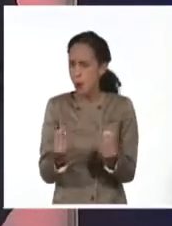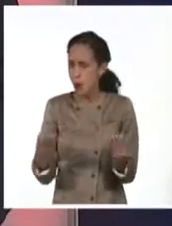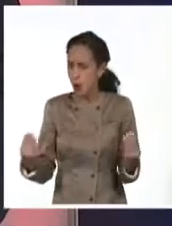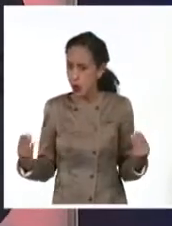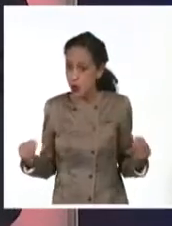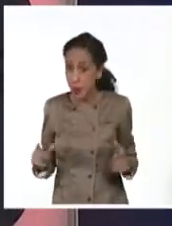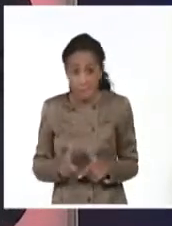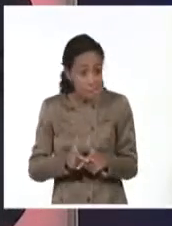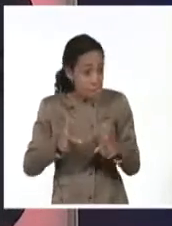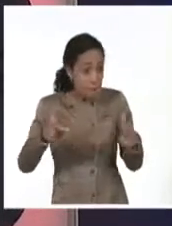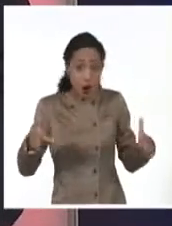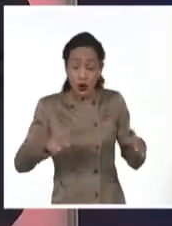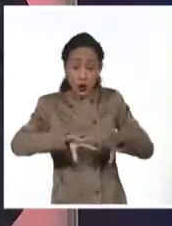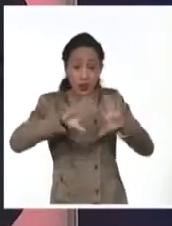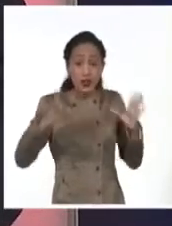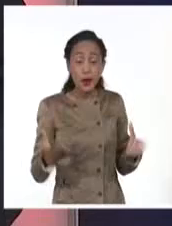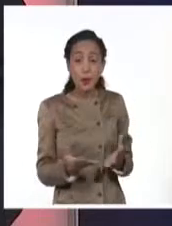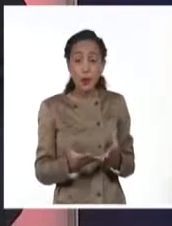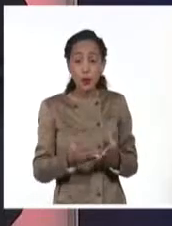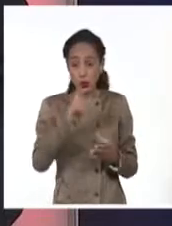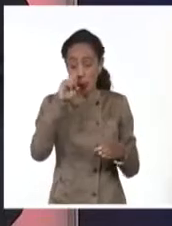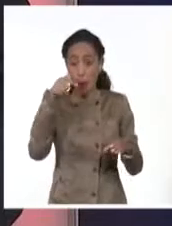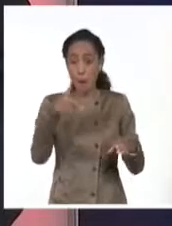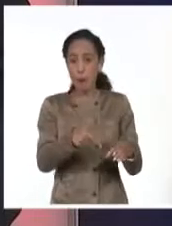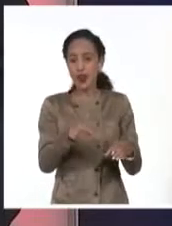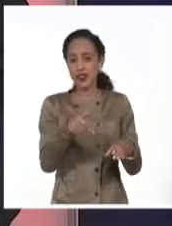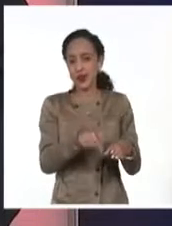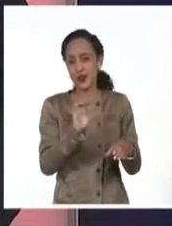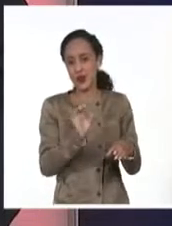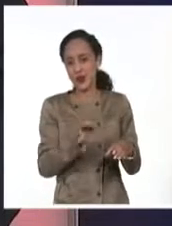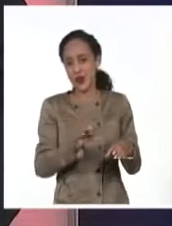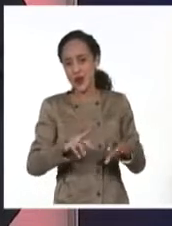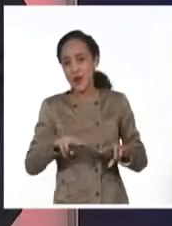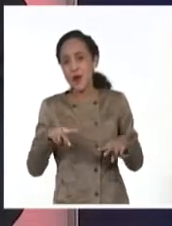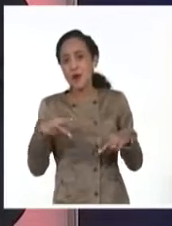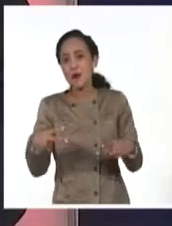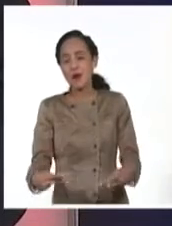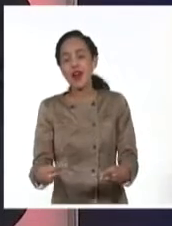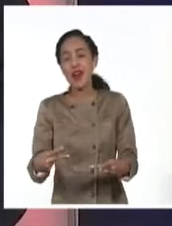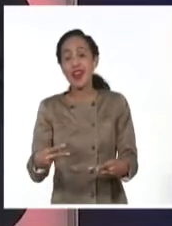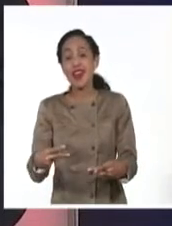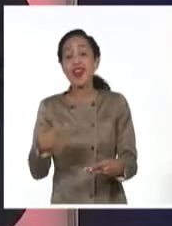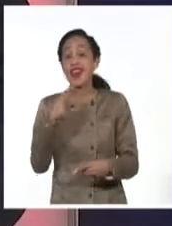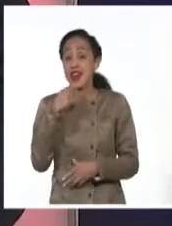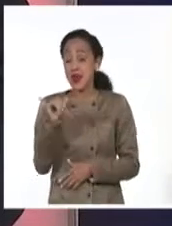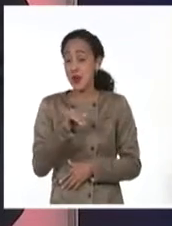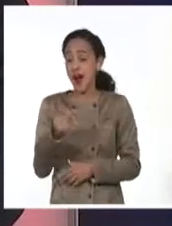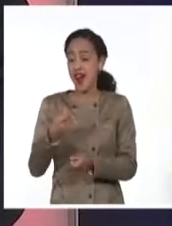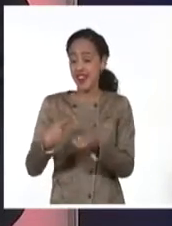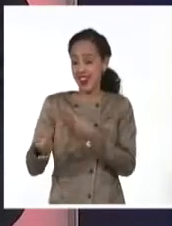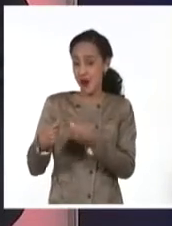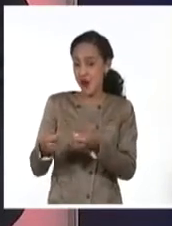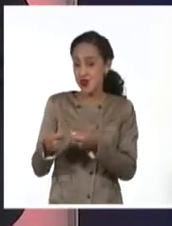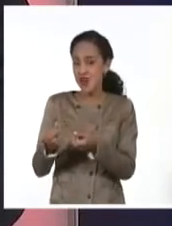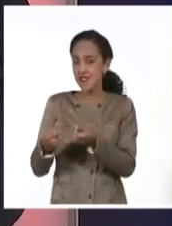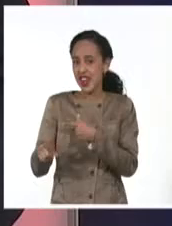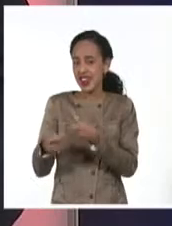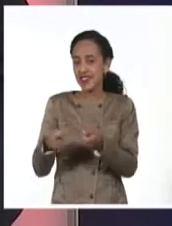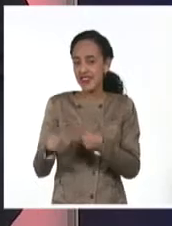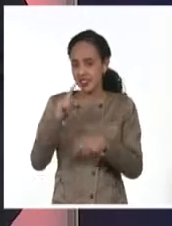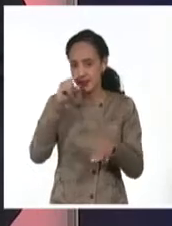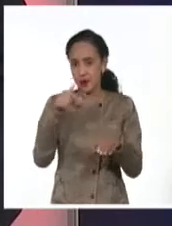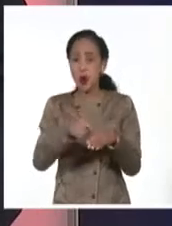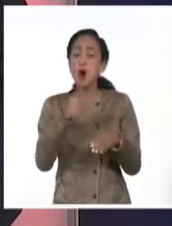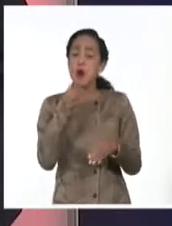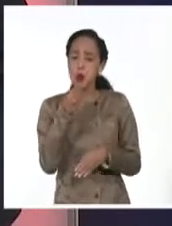mayores reservas del mundo en un solo país. Y su reincorporación en el mercado mundial de crudo podría aliviar la situación según